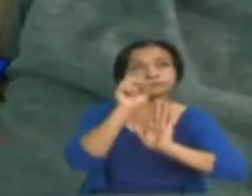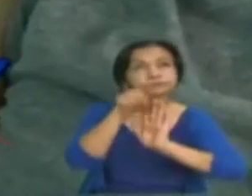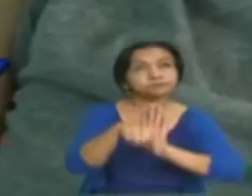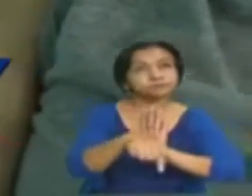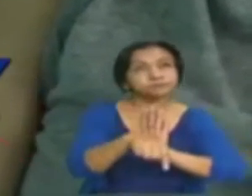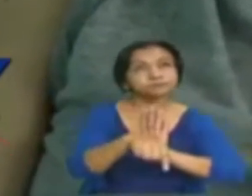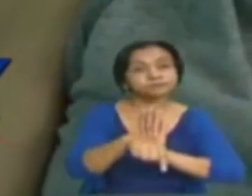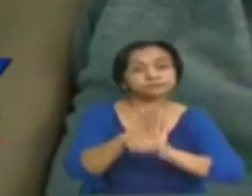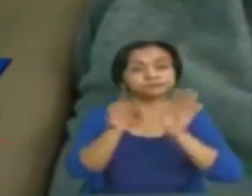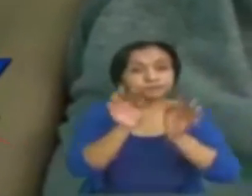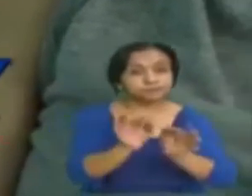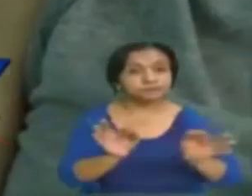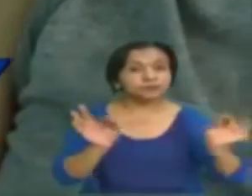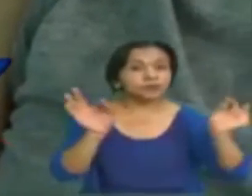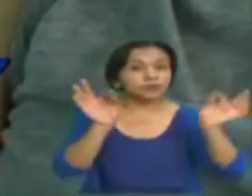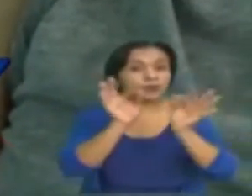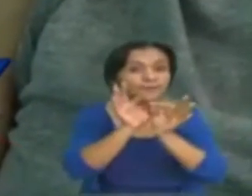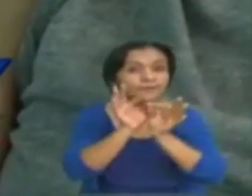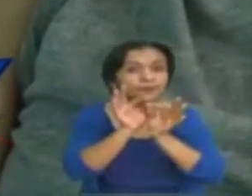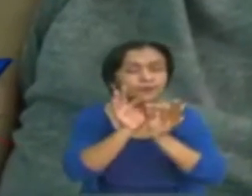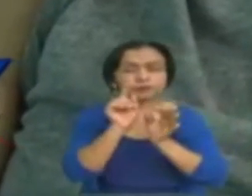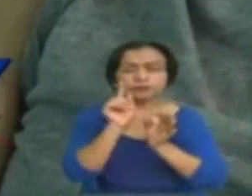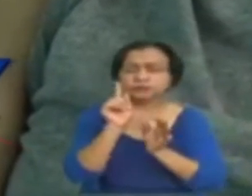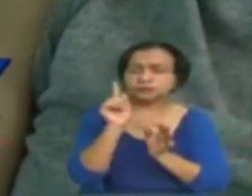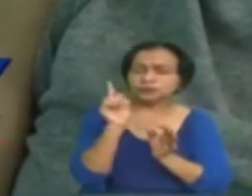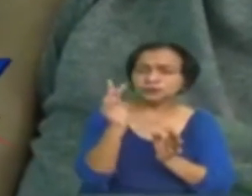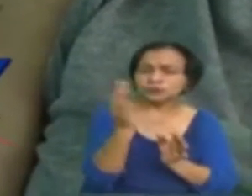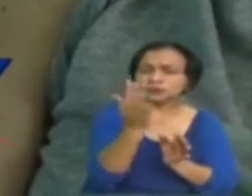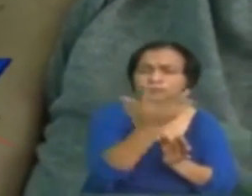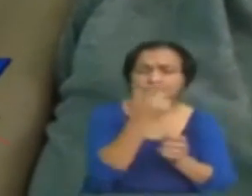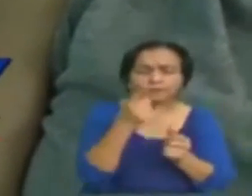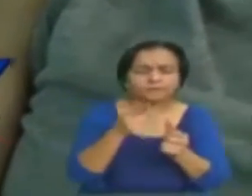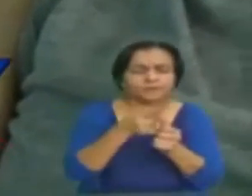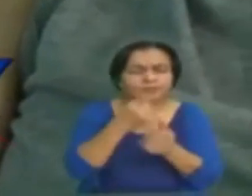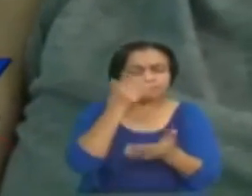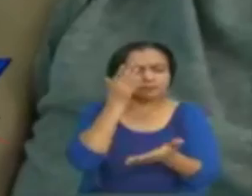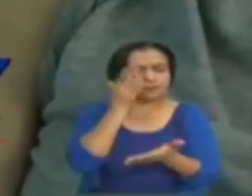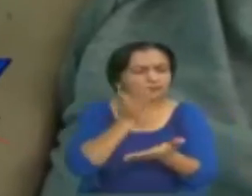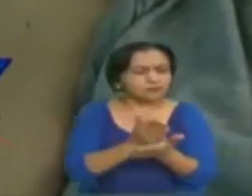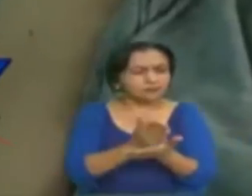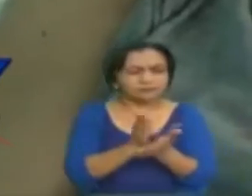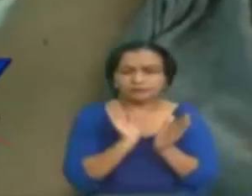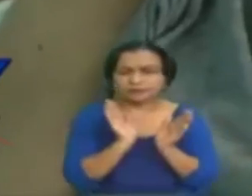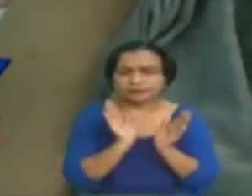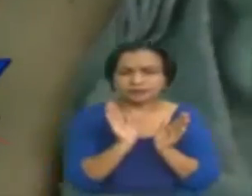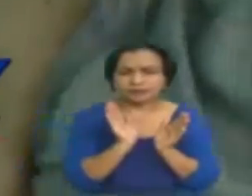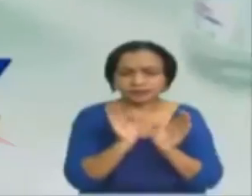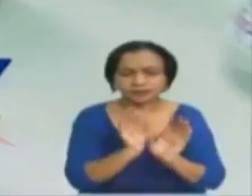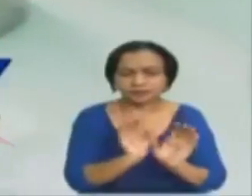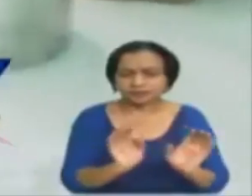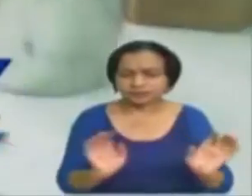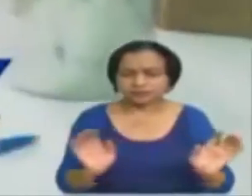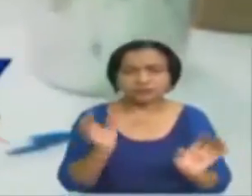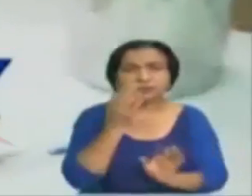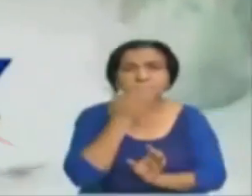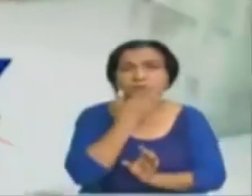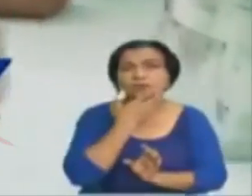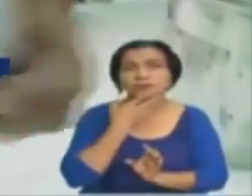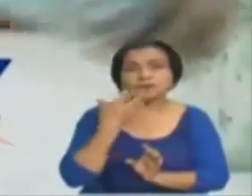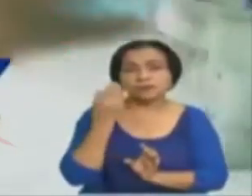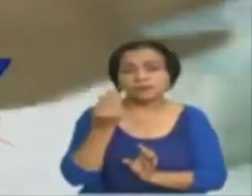segundas. La Concepción, Centro de Salud Alejandro Calero, a las 8, primeras y segundas.